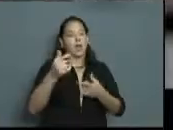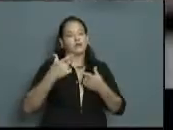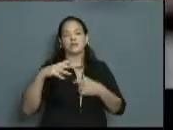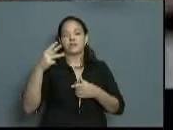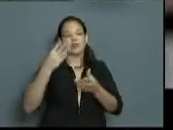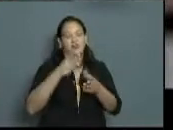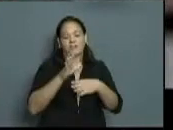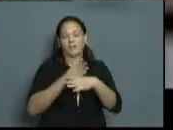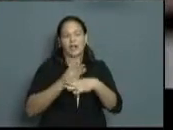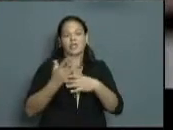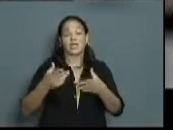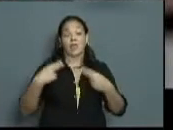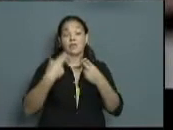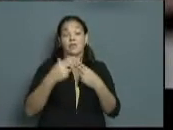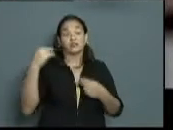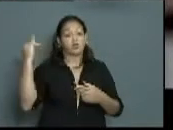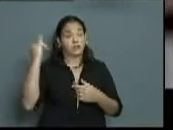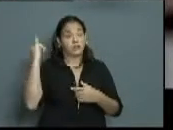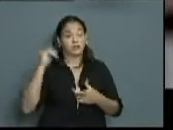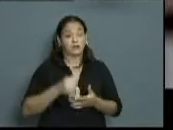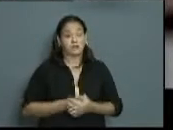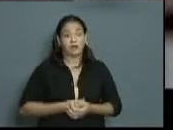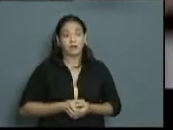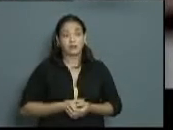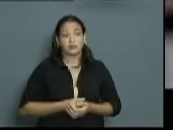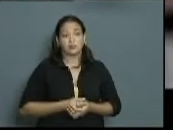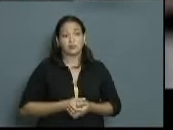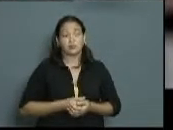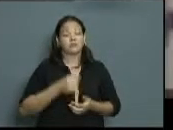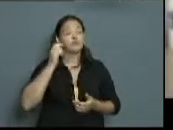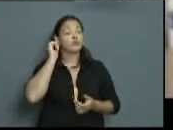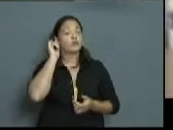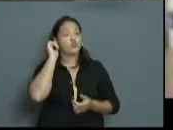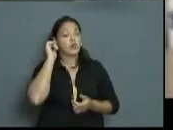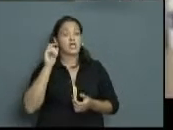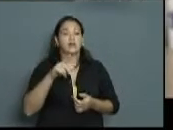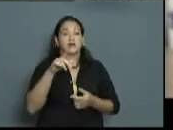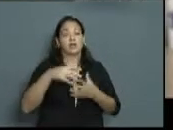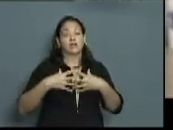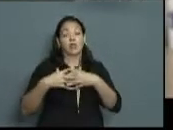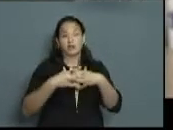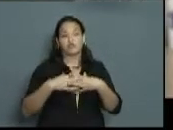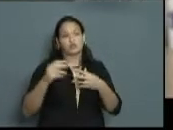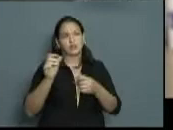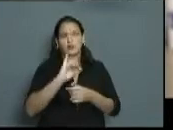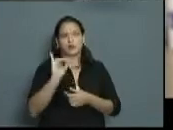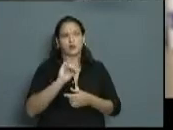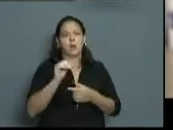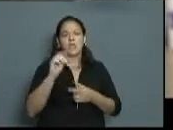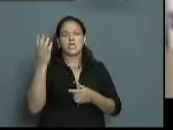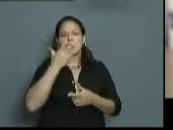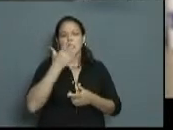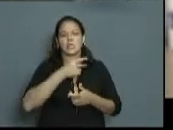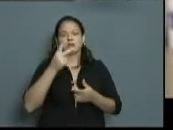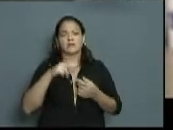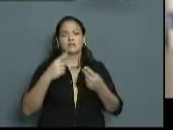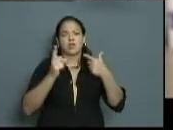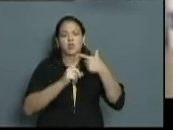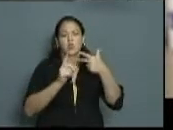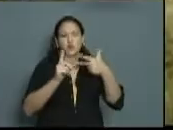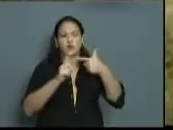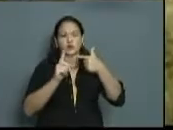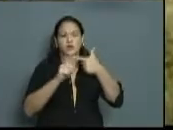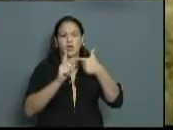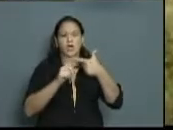Francia. Sierra culminó a 3 minutos y 10 segundos de la líder general, la estadounidense Lea Thomas, seguida a 9 segundos por las españolas Mavi García y